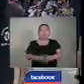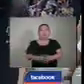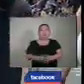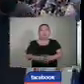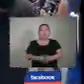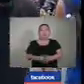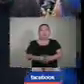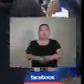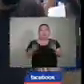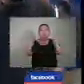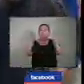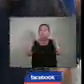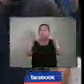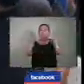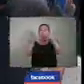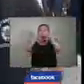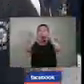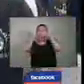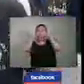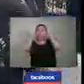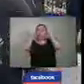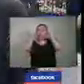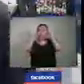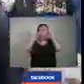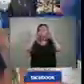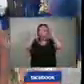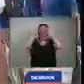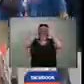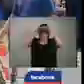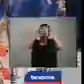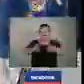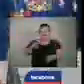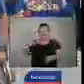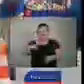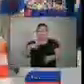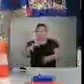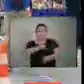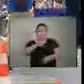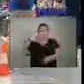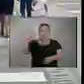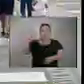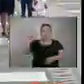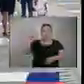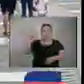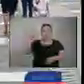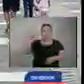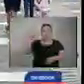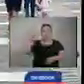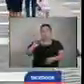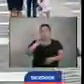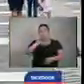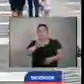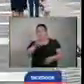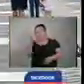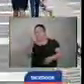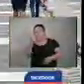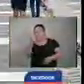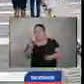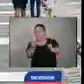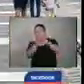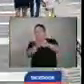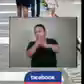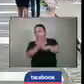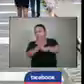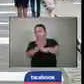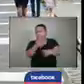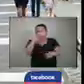Y con relación al uso voluntario de la mascarilla, el infectólogo Mario Gamero opina que la disposición debería cambiar si se da